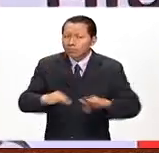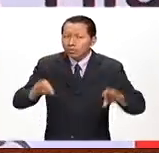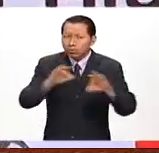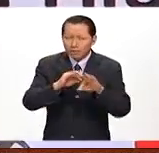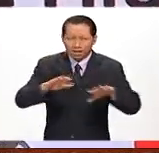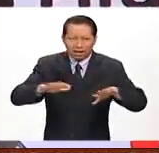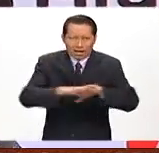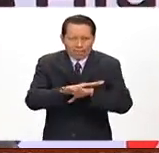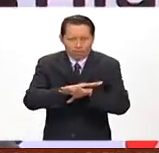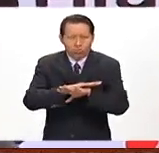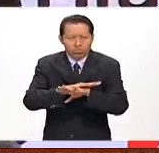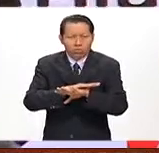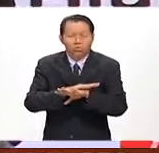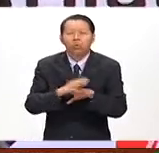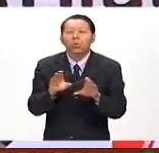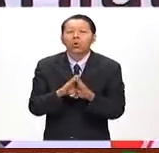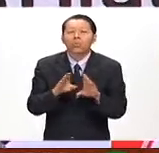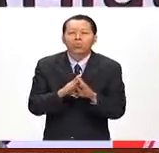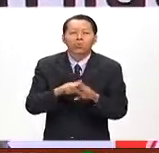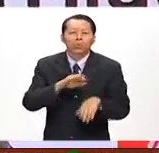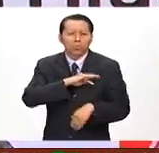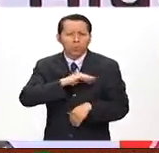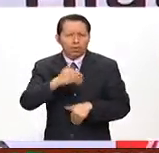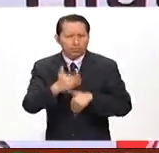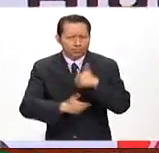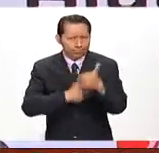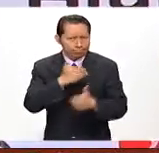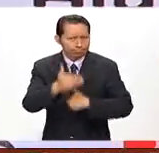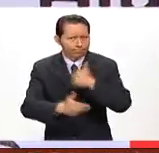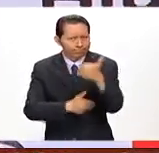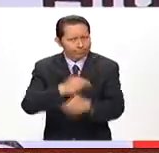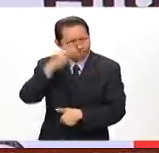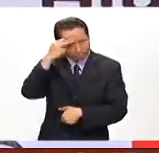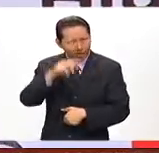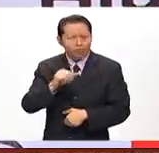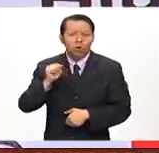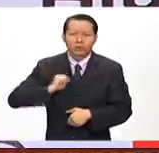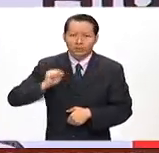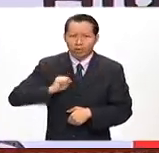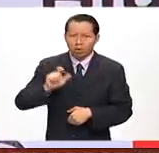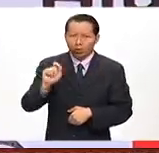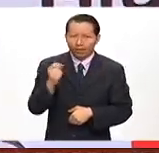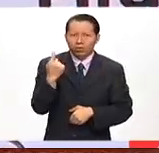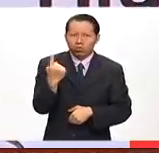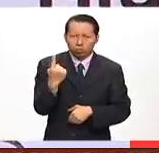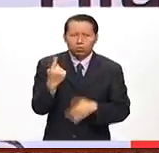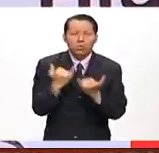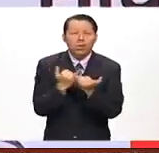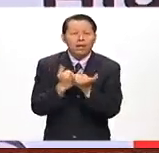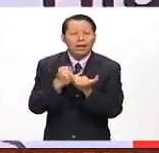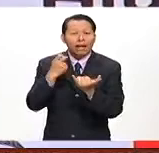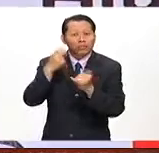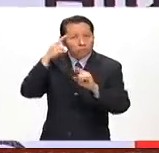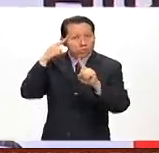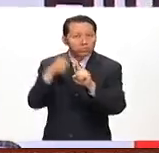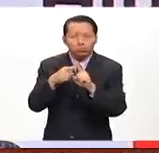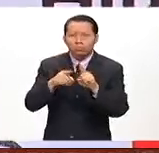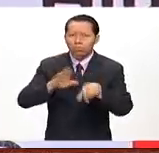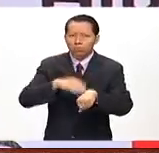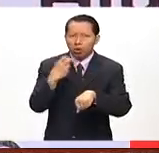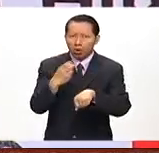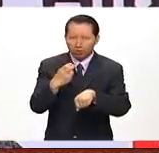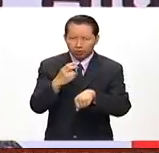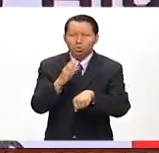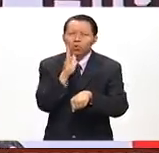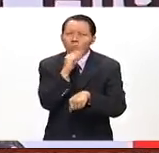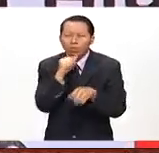dará y le permitirá tener viabilidad al México del siglo XXI. De ese tamaño es el reto y por lo mismo no hay que